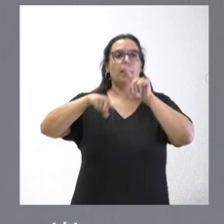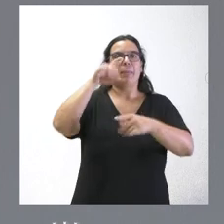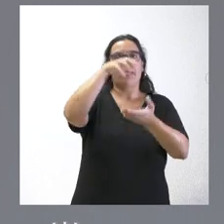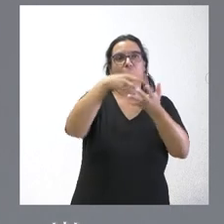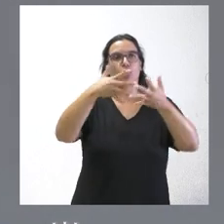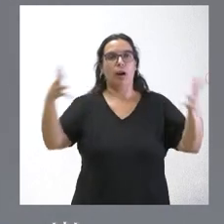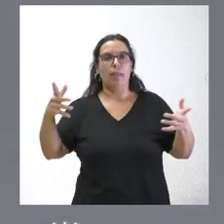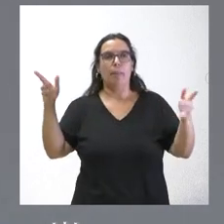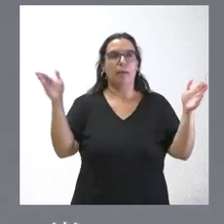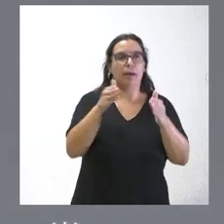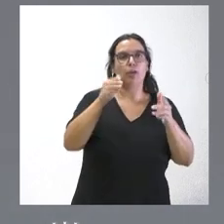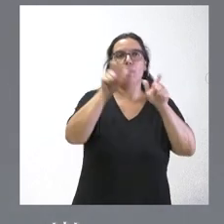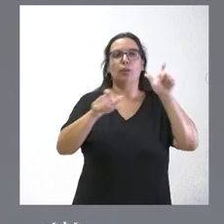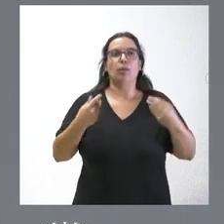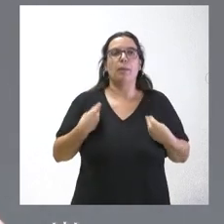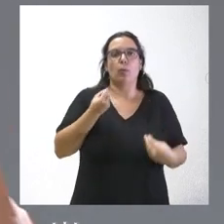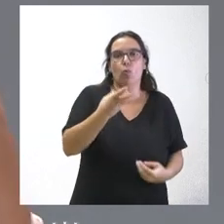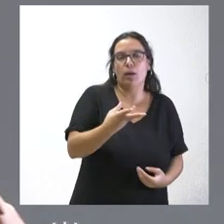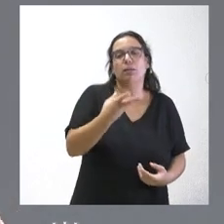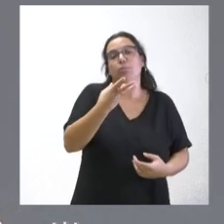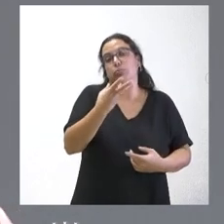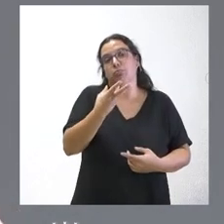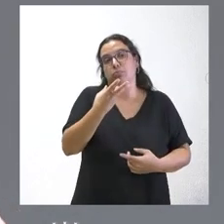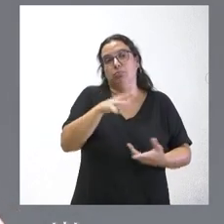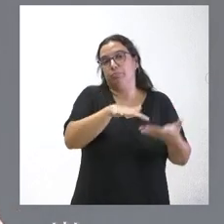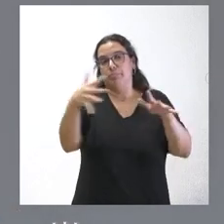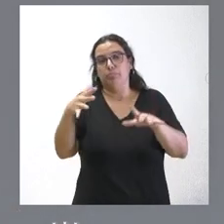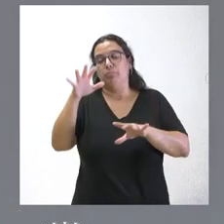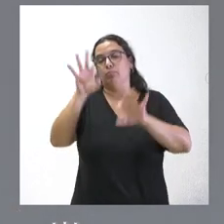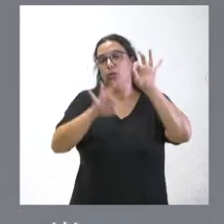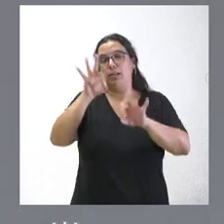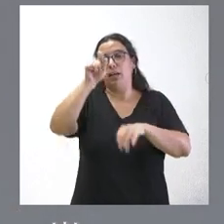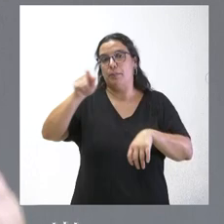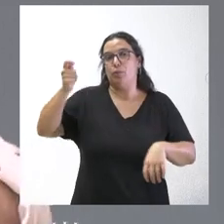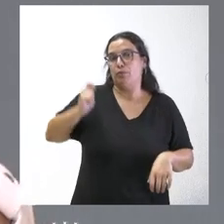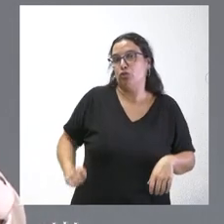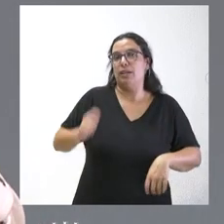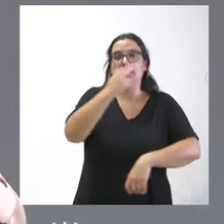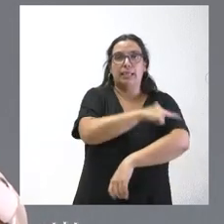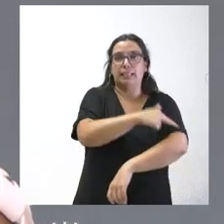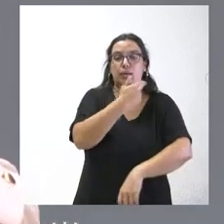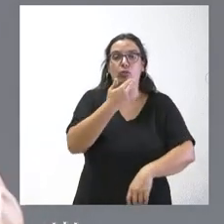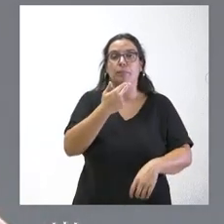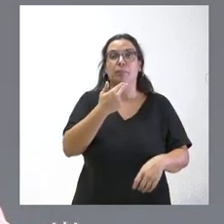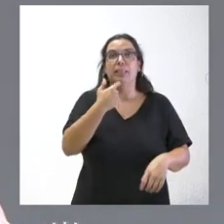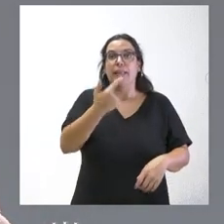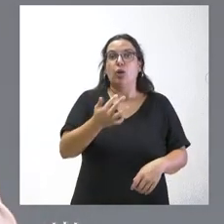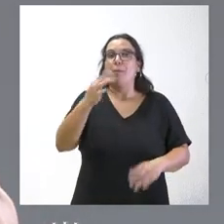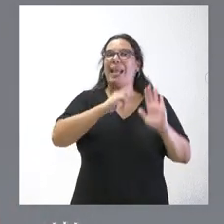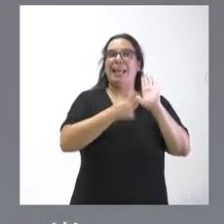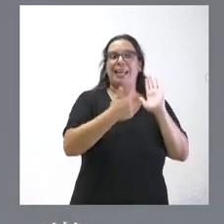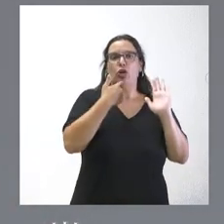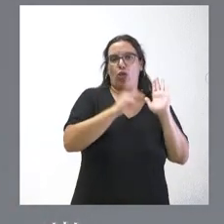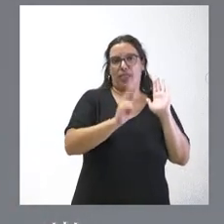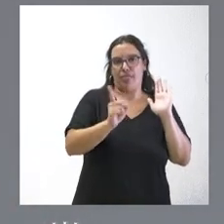del número de residentes que tengan tendrán un número determinado de profesionales sanitarios que como les digo no contempla la ley